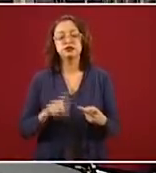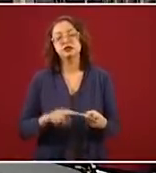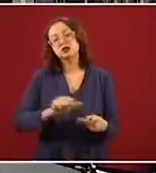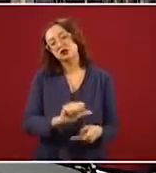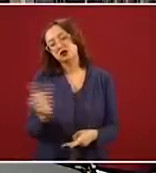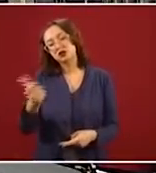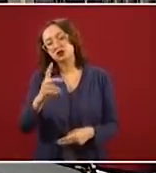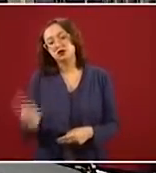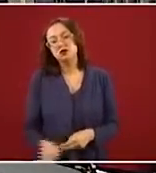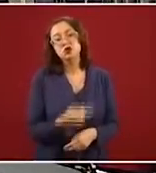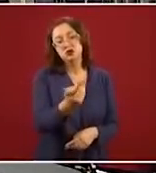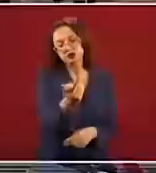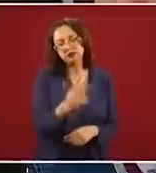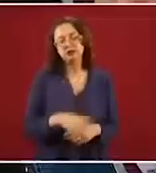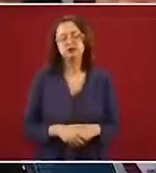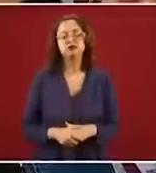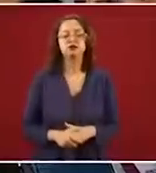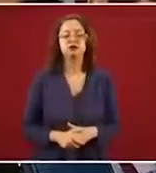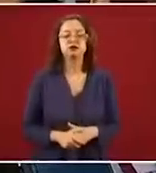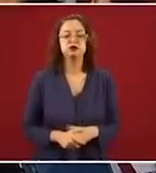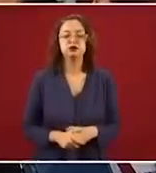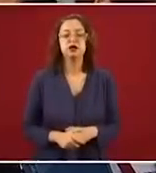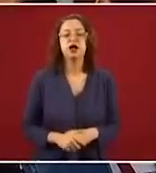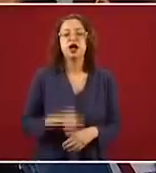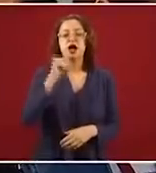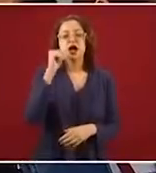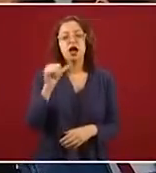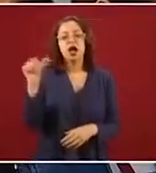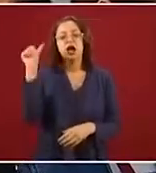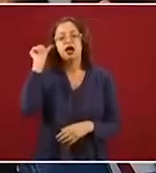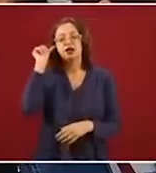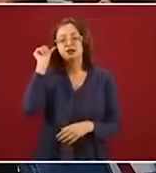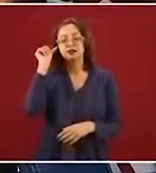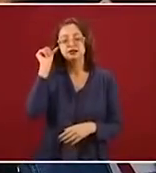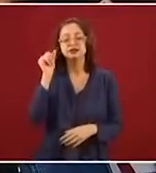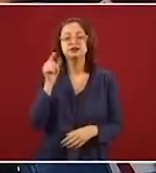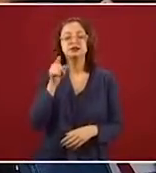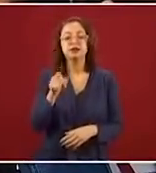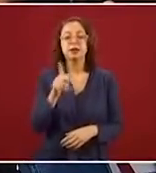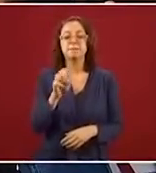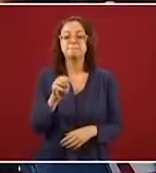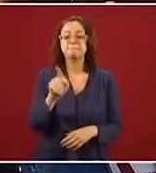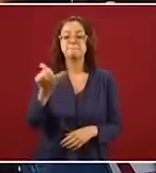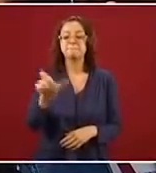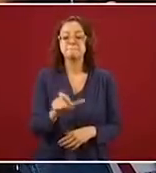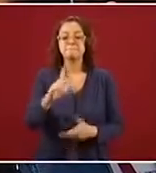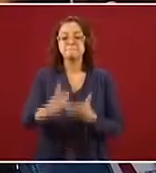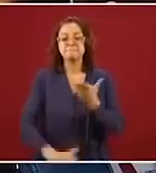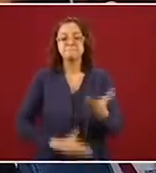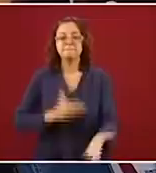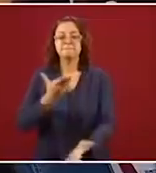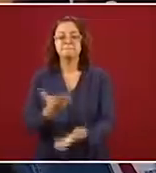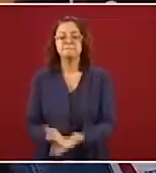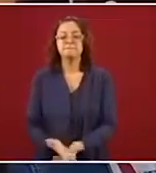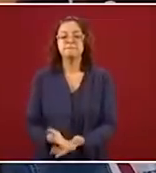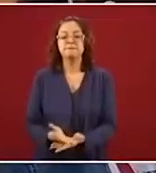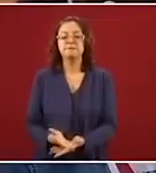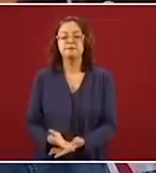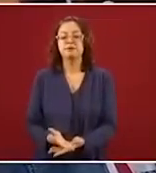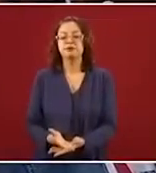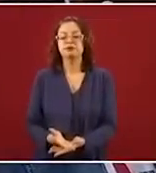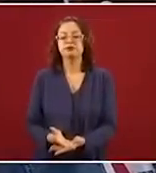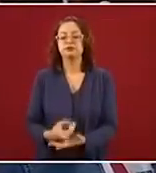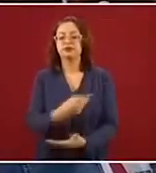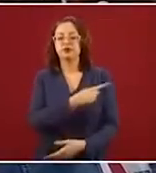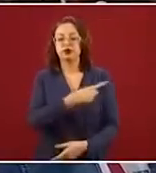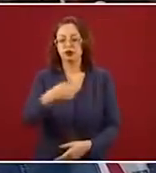presidente. Ayer Pemex colocó un bono de deuda. ¿Esto no acrecentará